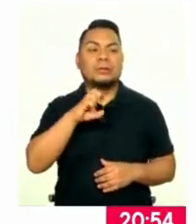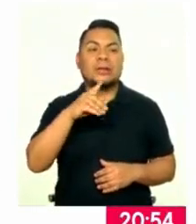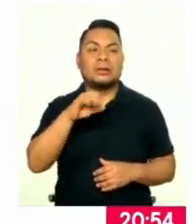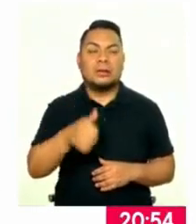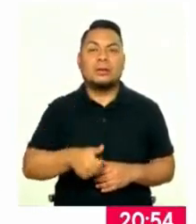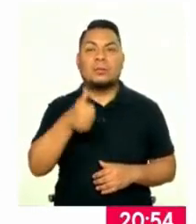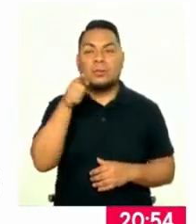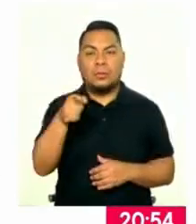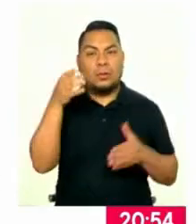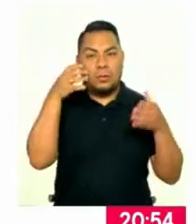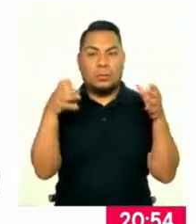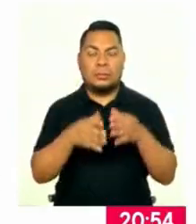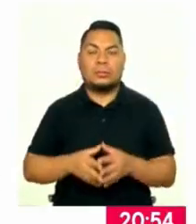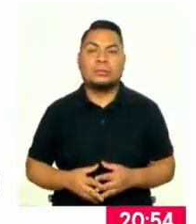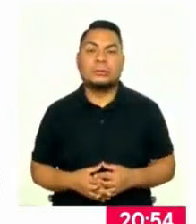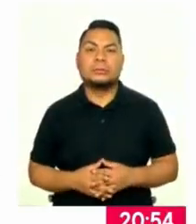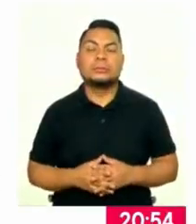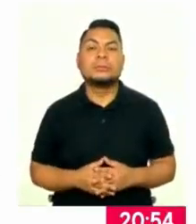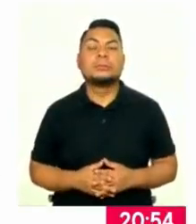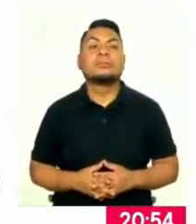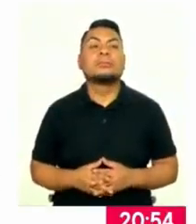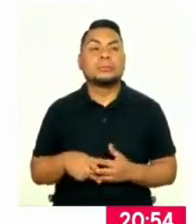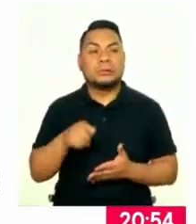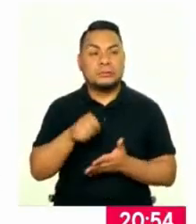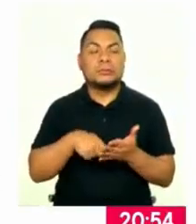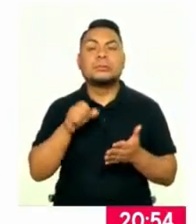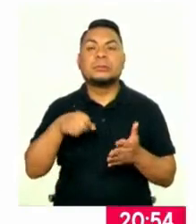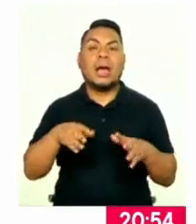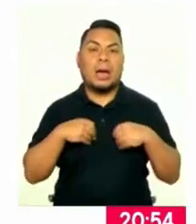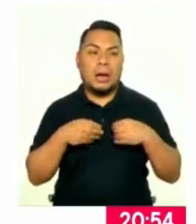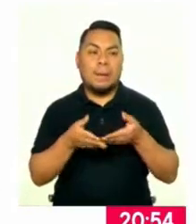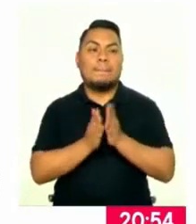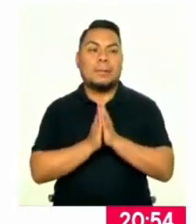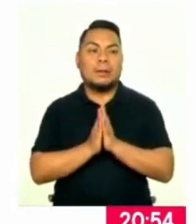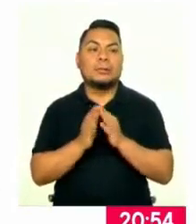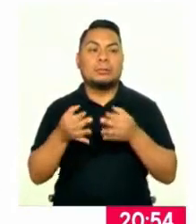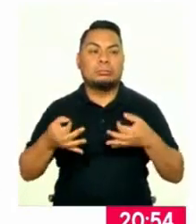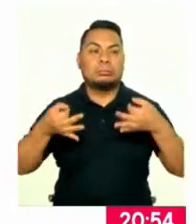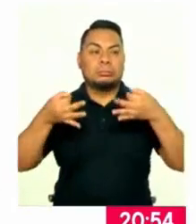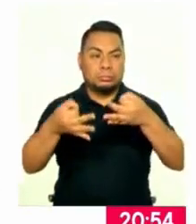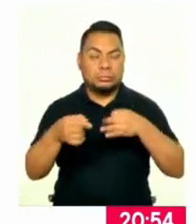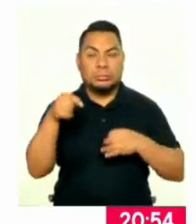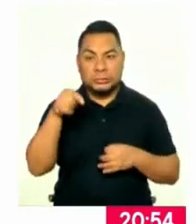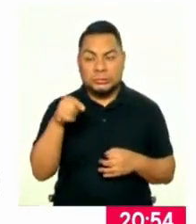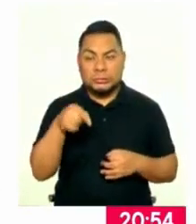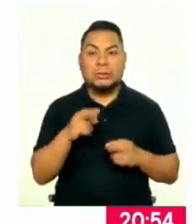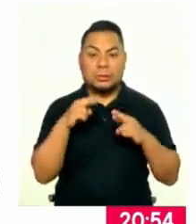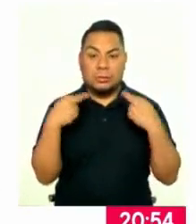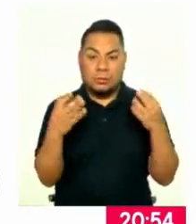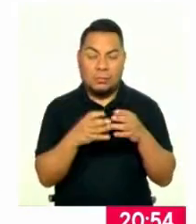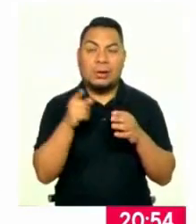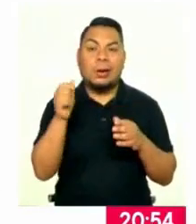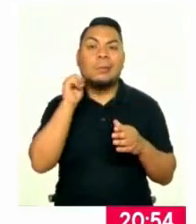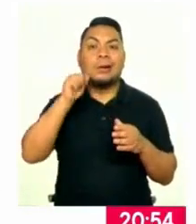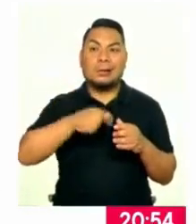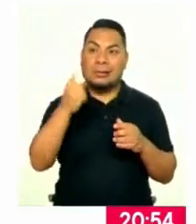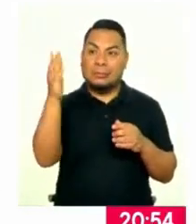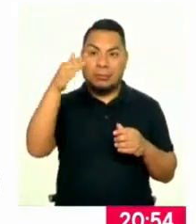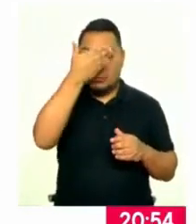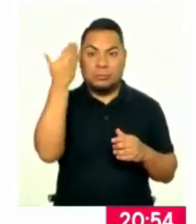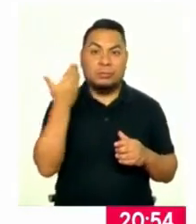presidente del Congreso de la República. Finalmente se acepta el pedido de reprogramación de esta sesión